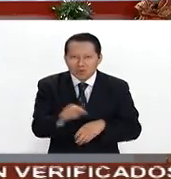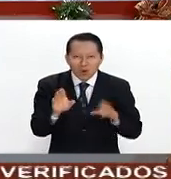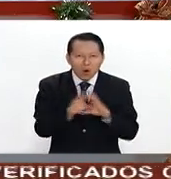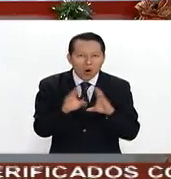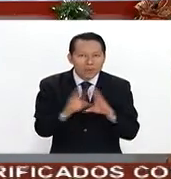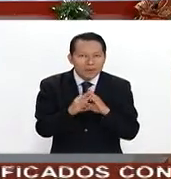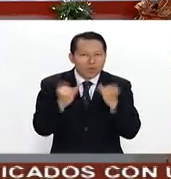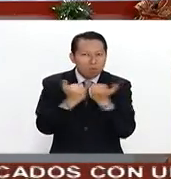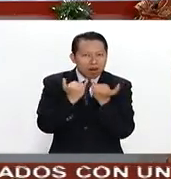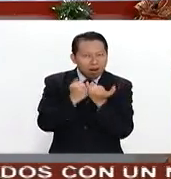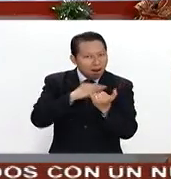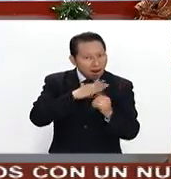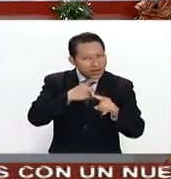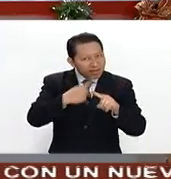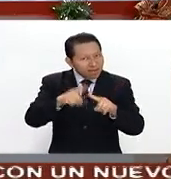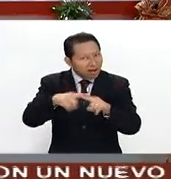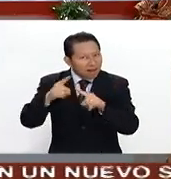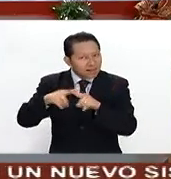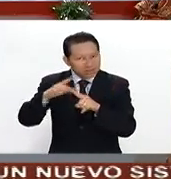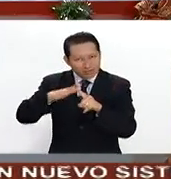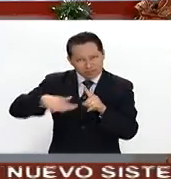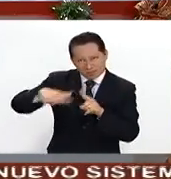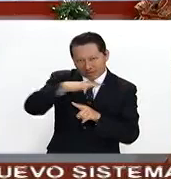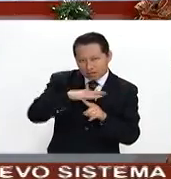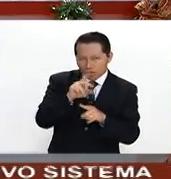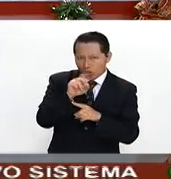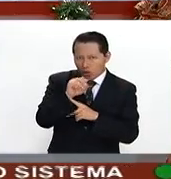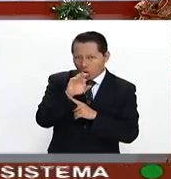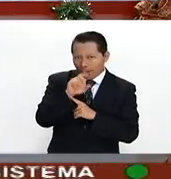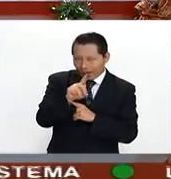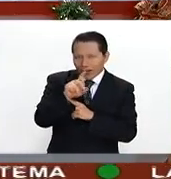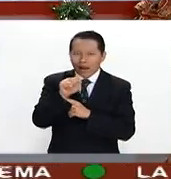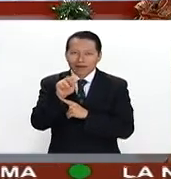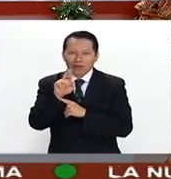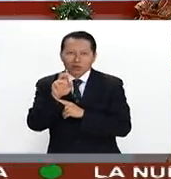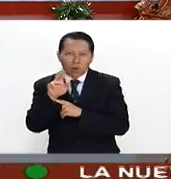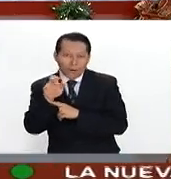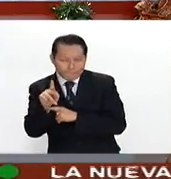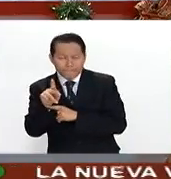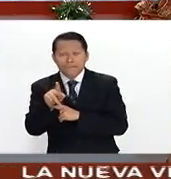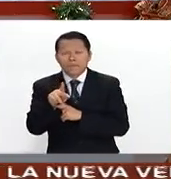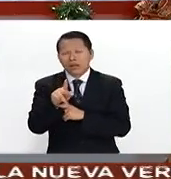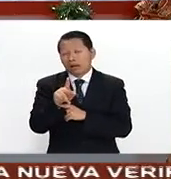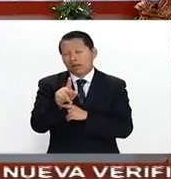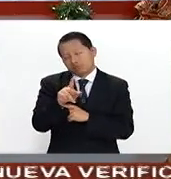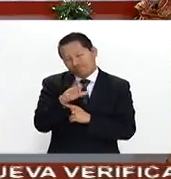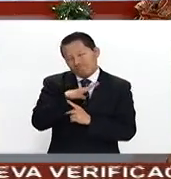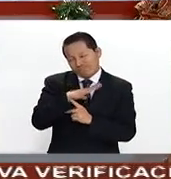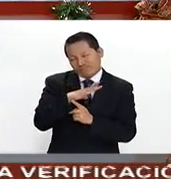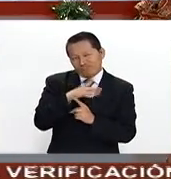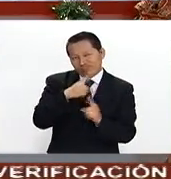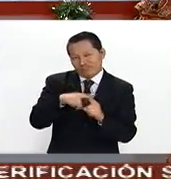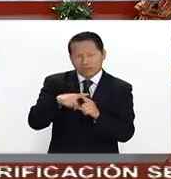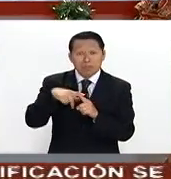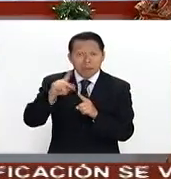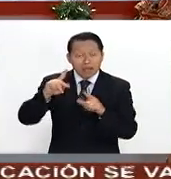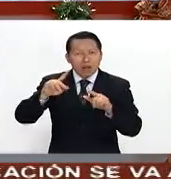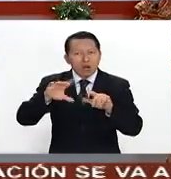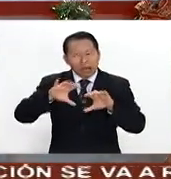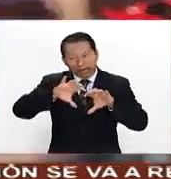no solamente la polarización que hay en torno a Donald Trump, sino el rechazo prácticamente en diversos sectores.